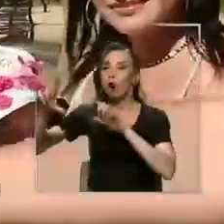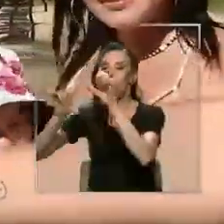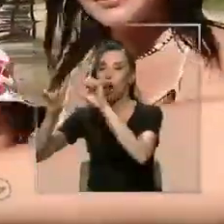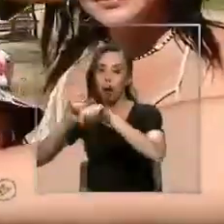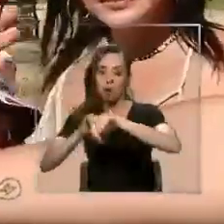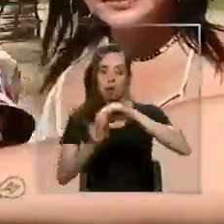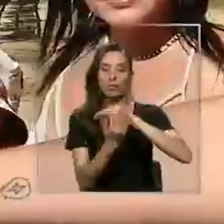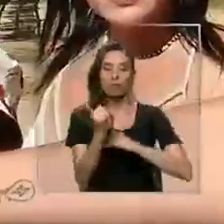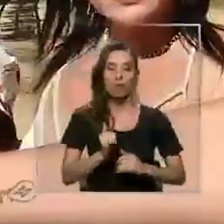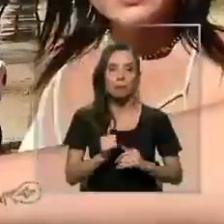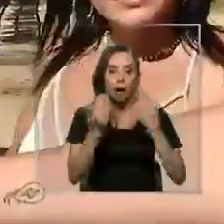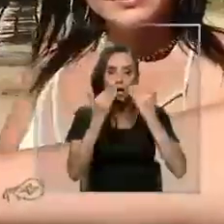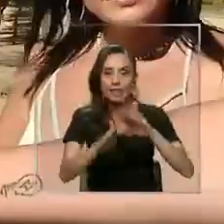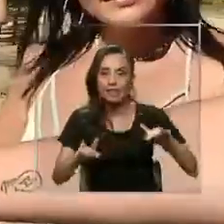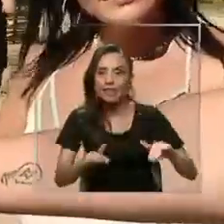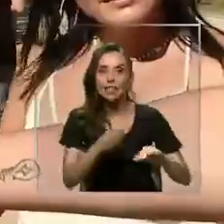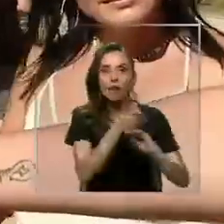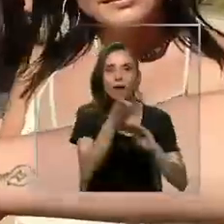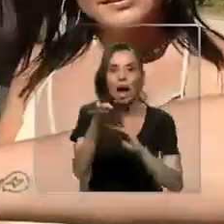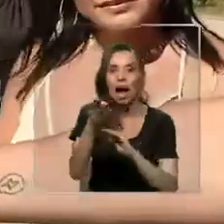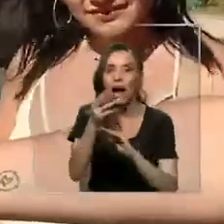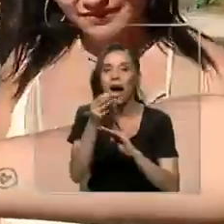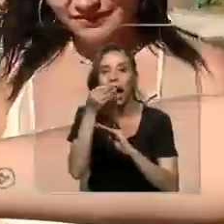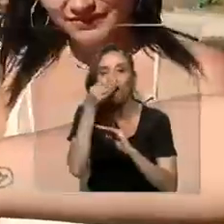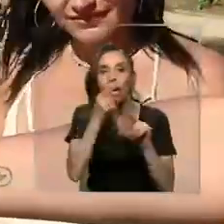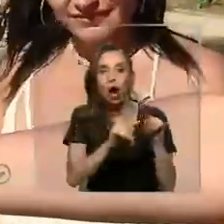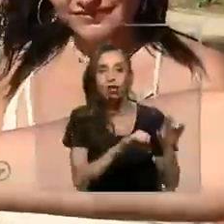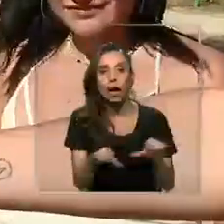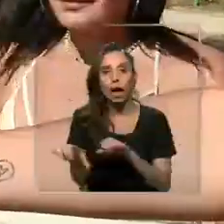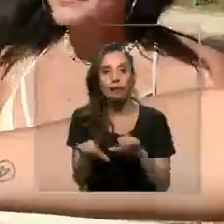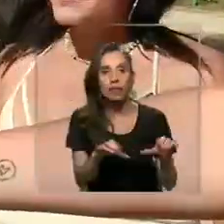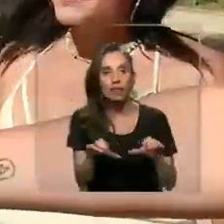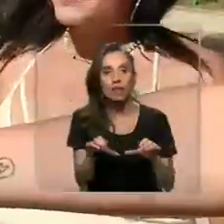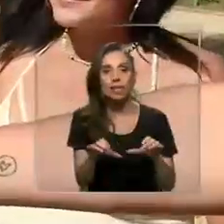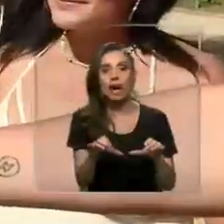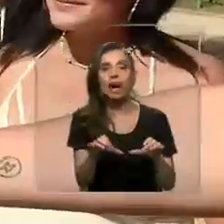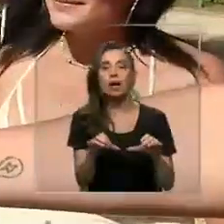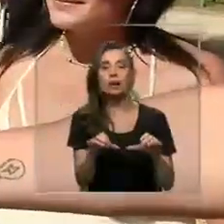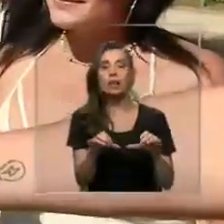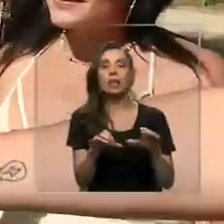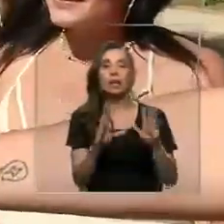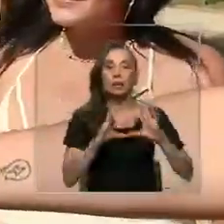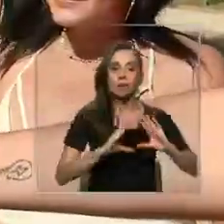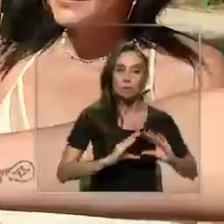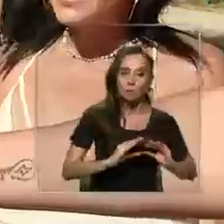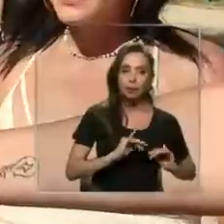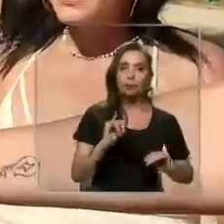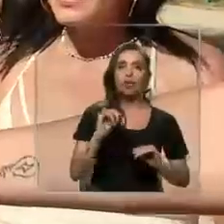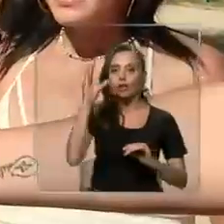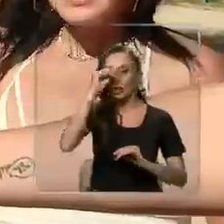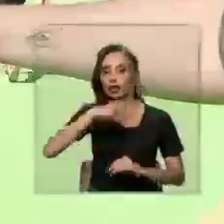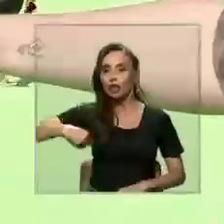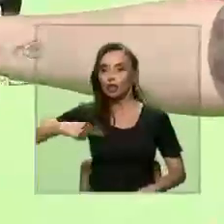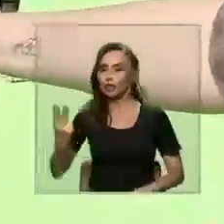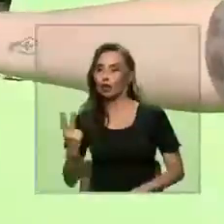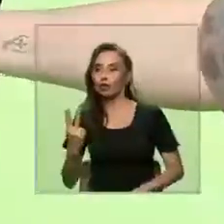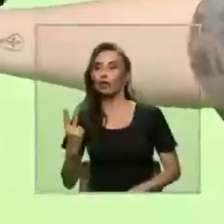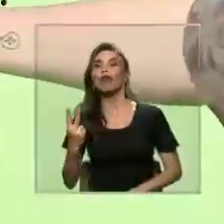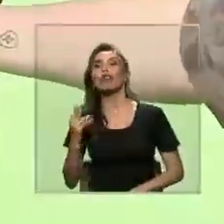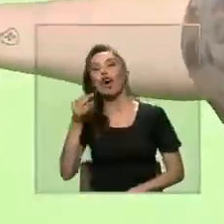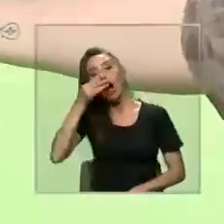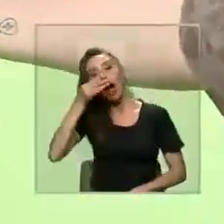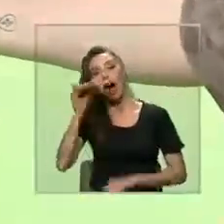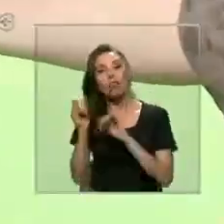igual estamos enfocados que puedan ver las distintas actividades para que también ahí bajen un poquito y después en la noche tratar de disfrutar nosotros. Pasamos súper